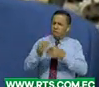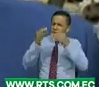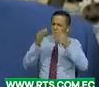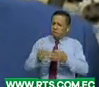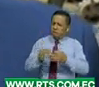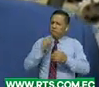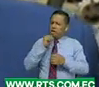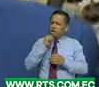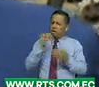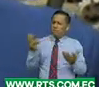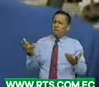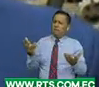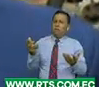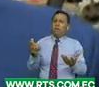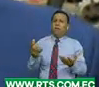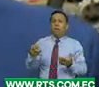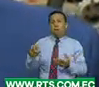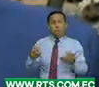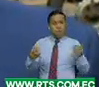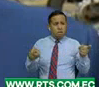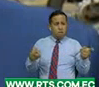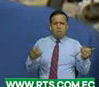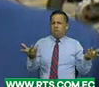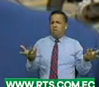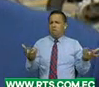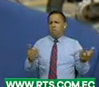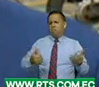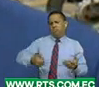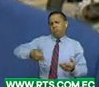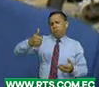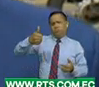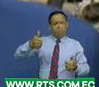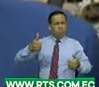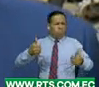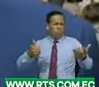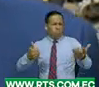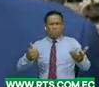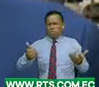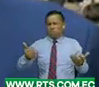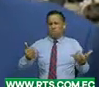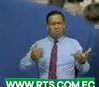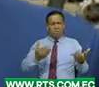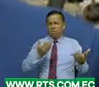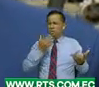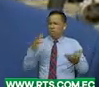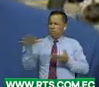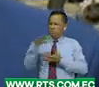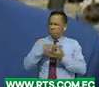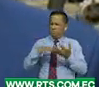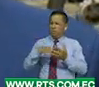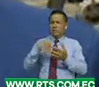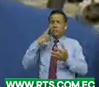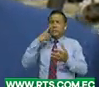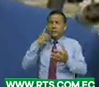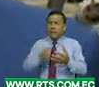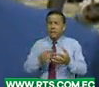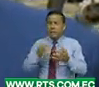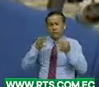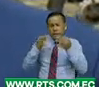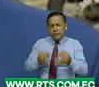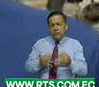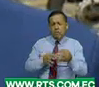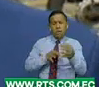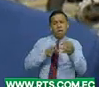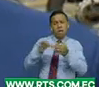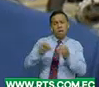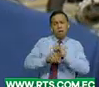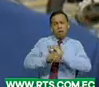elementos que deberían configurar una delincuencia organizada es una tesis sin ningún sustento académico o científico y eso es lo que finalmente